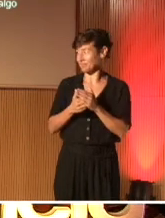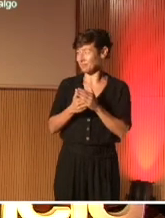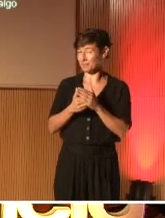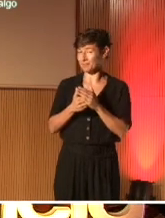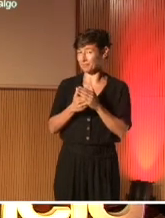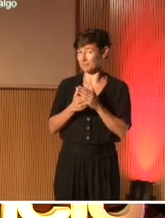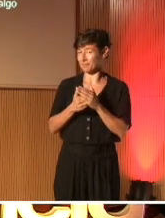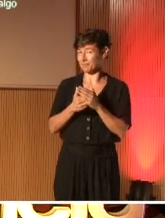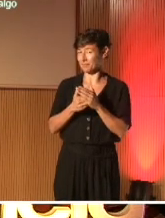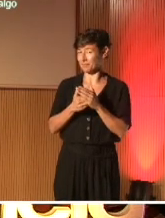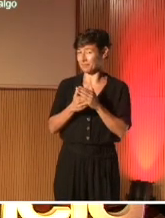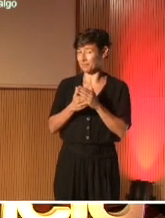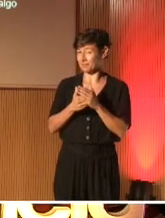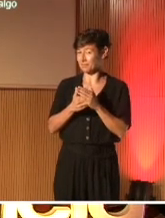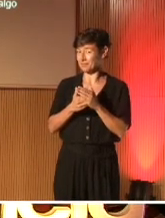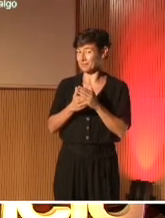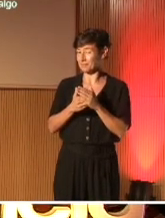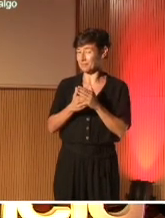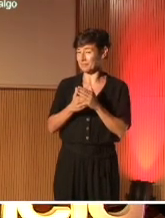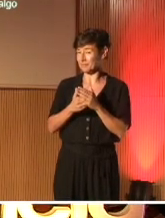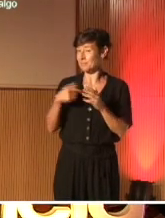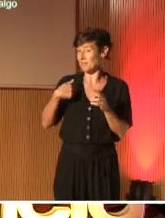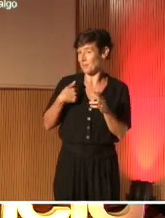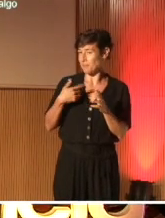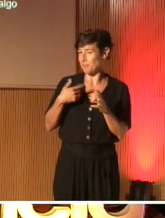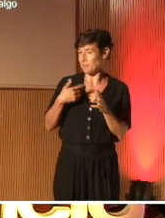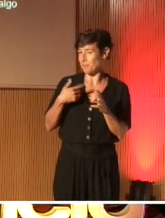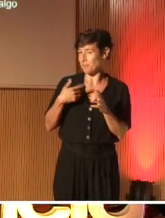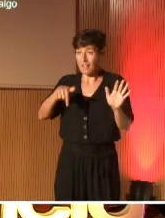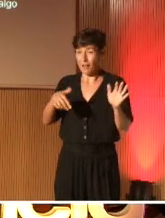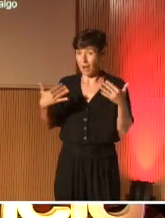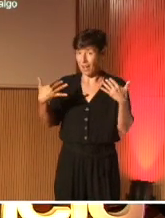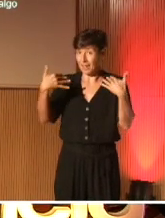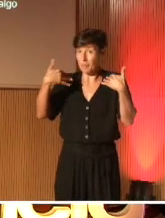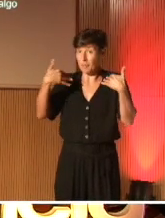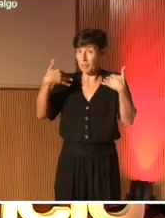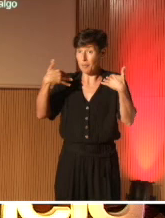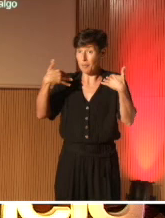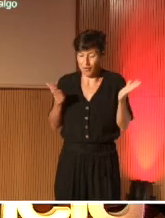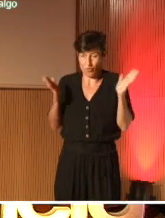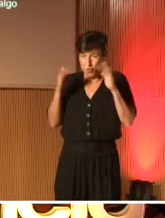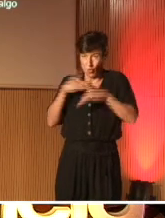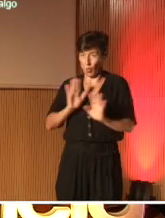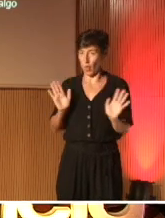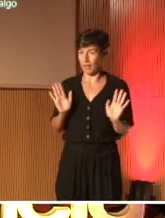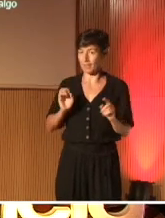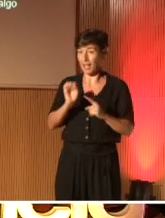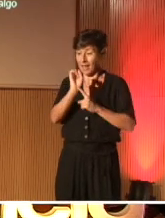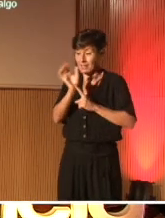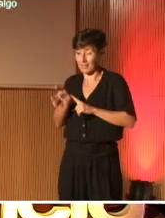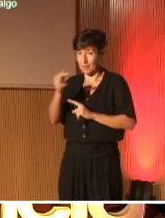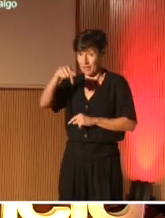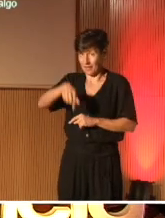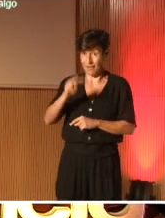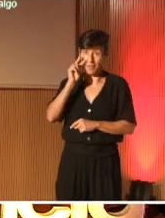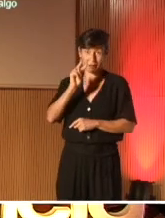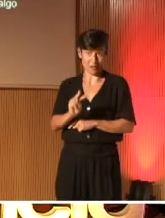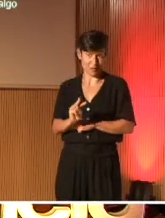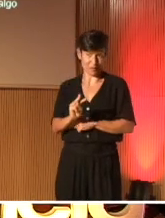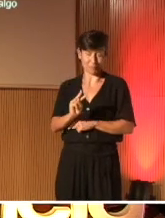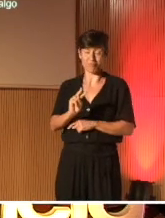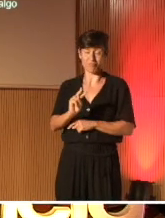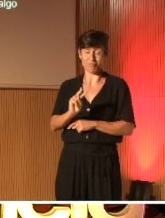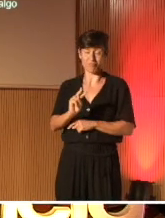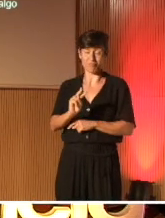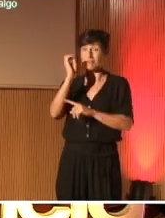vida querría informarles de un disc leimer sobre el contenido que están a punto de ver los esquemas que se van a ver a lo largo de esta charla son cómplices